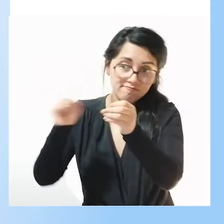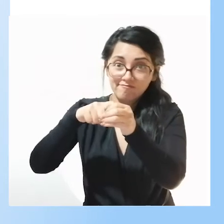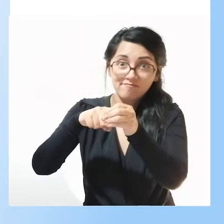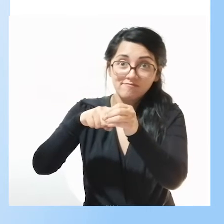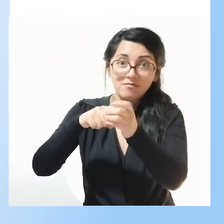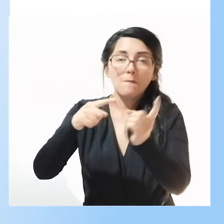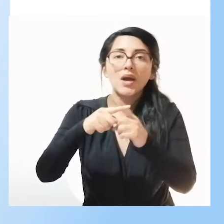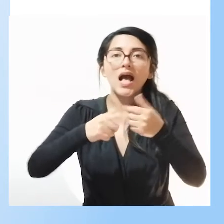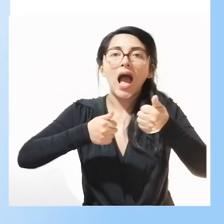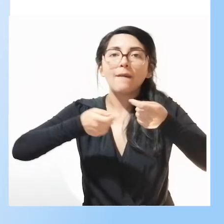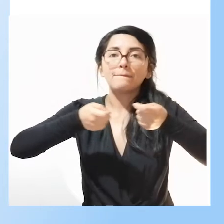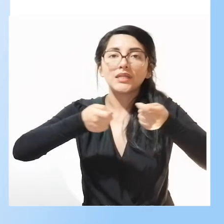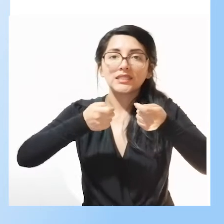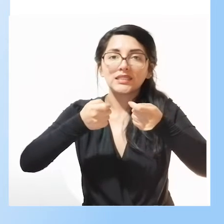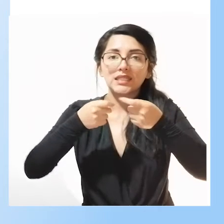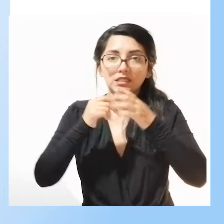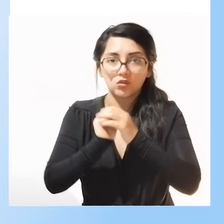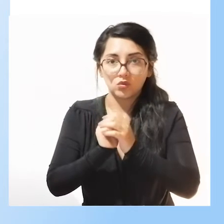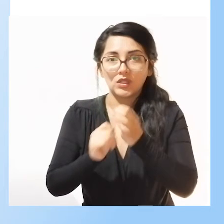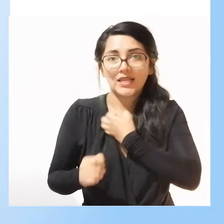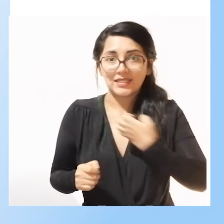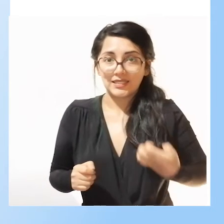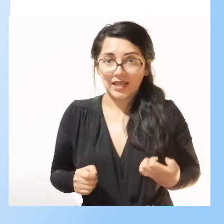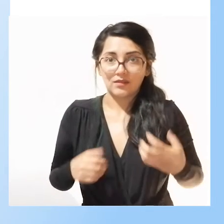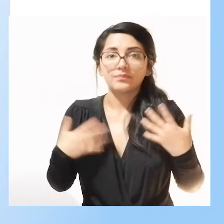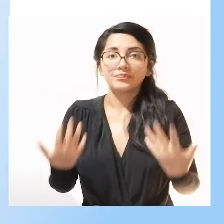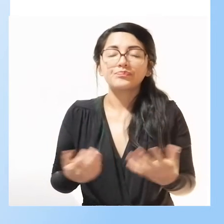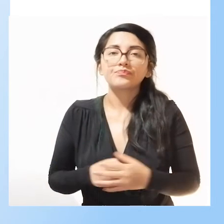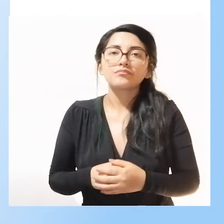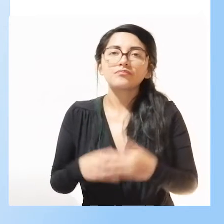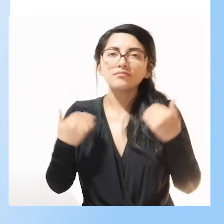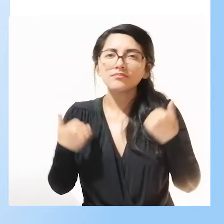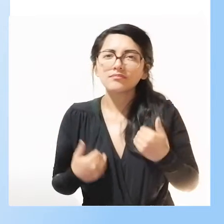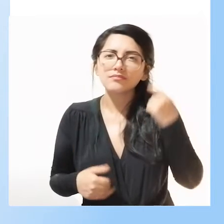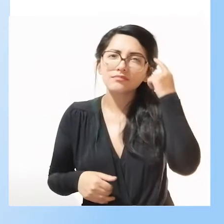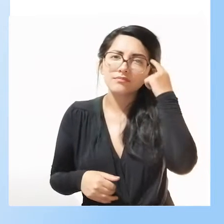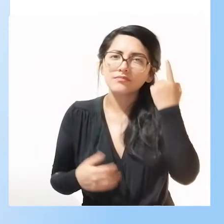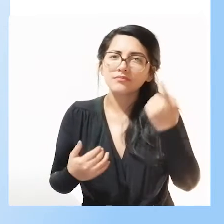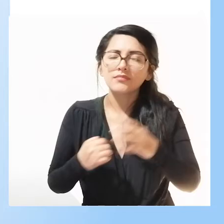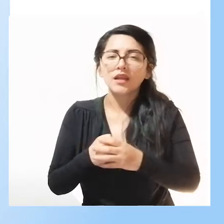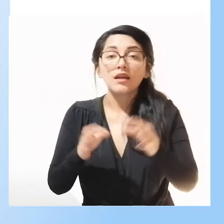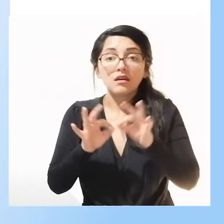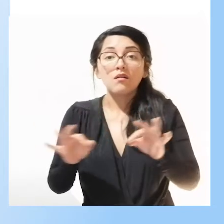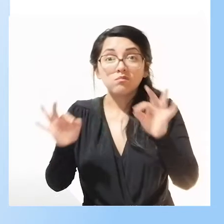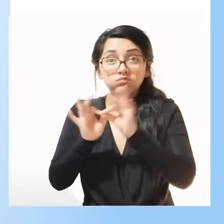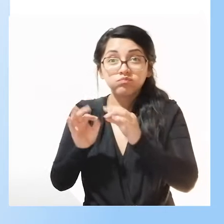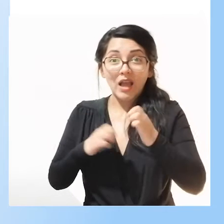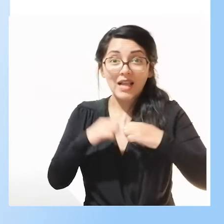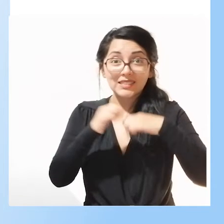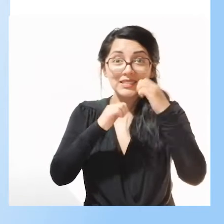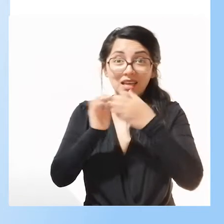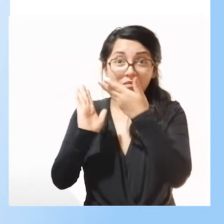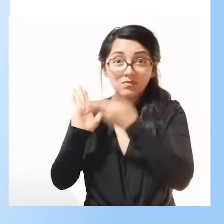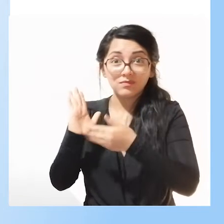la administración pública. Mi propuesta es introducir dentro de este esquema,